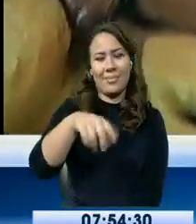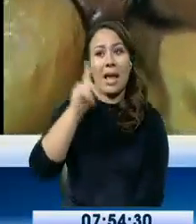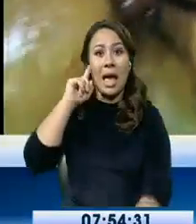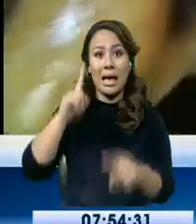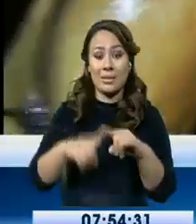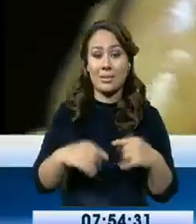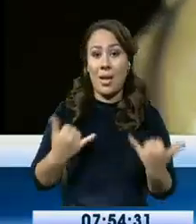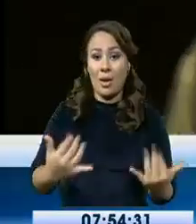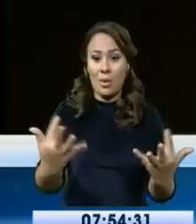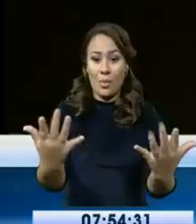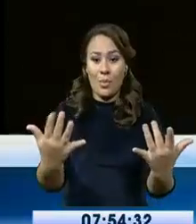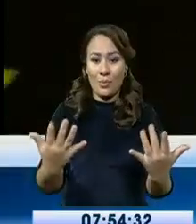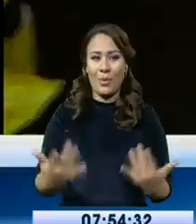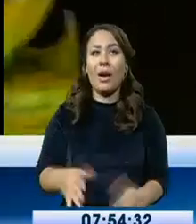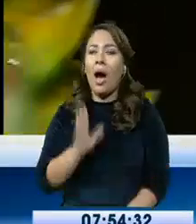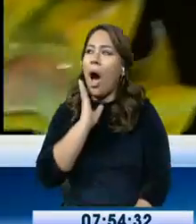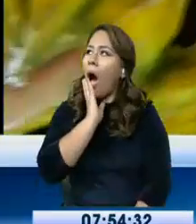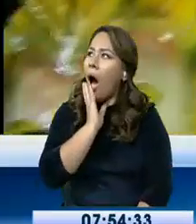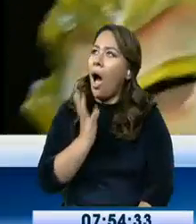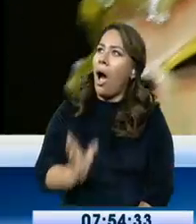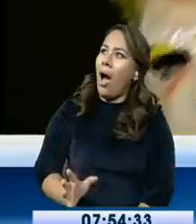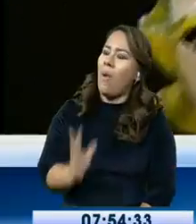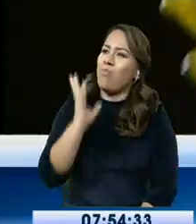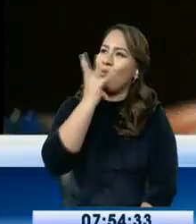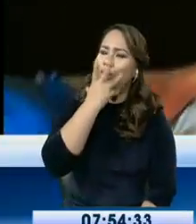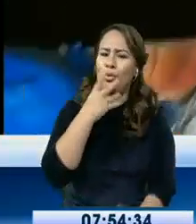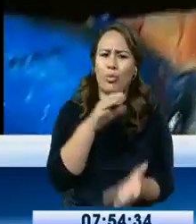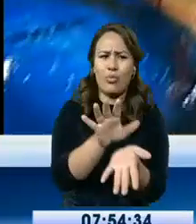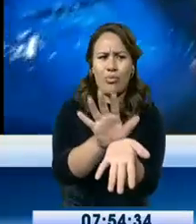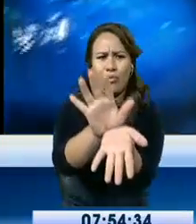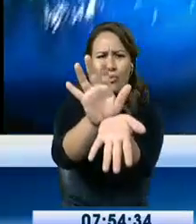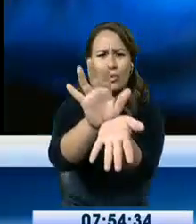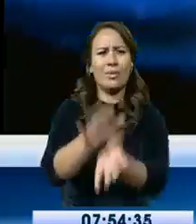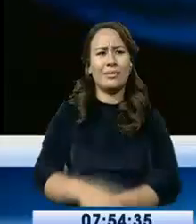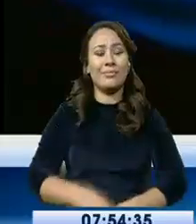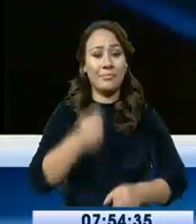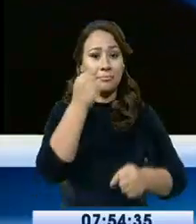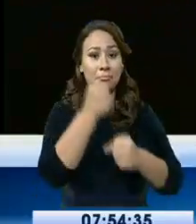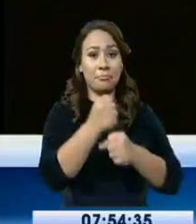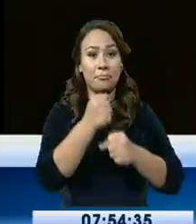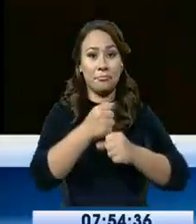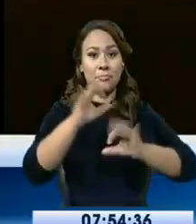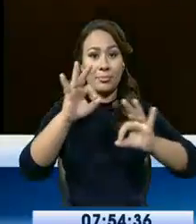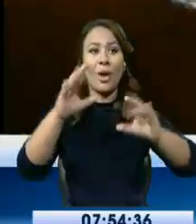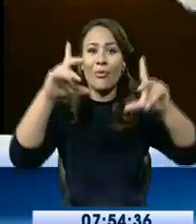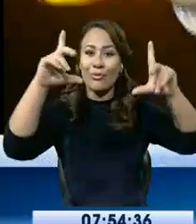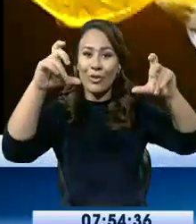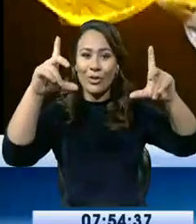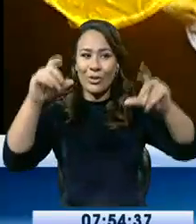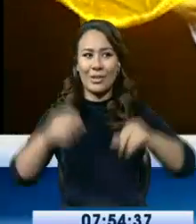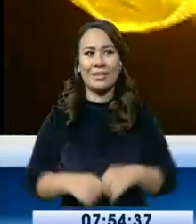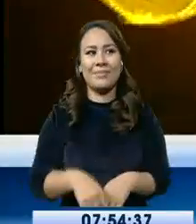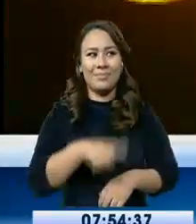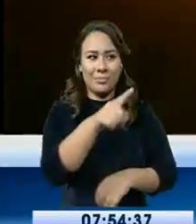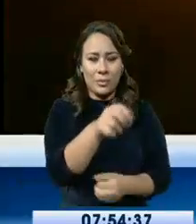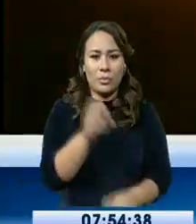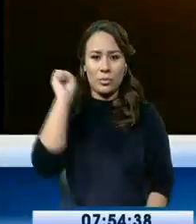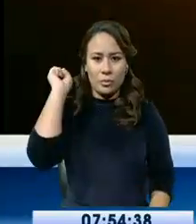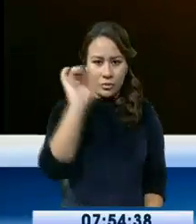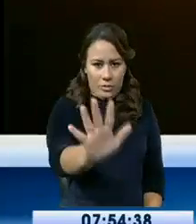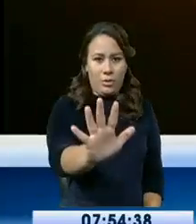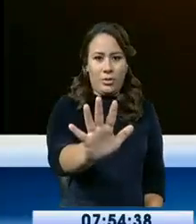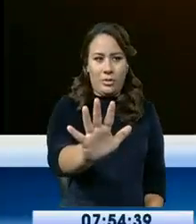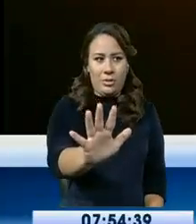ahorita todo lo que han venido se han quedado impactados con este trabajo. Es que se vengan a tomar las fotos con Goku, Broly, Vegeta,